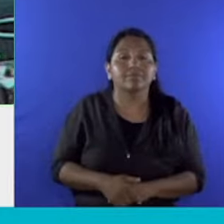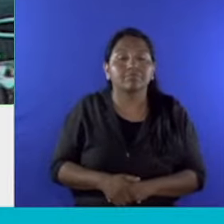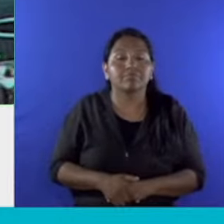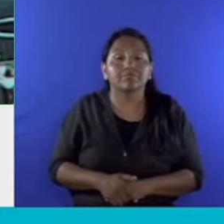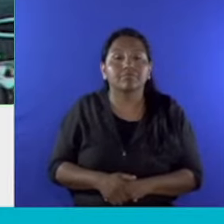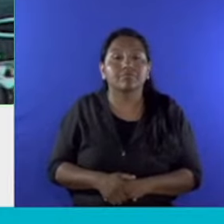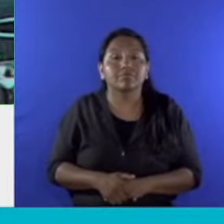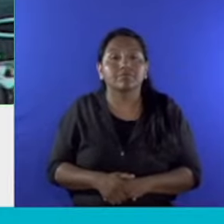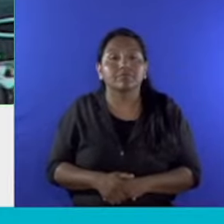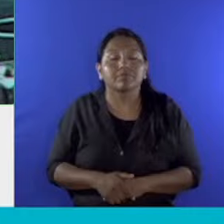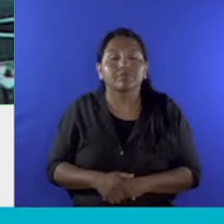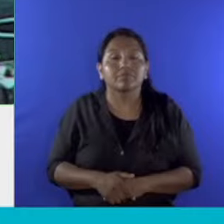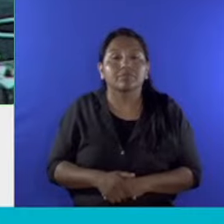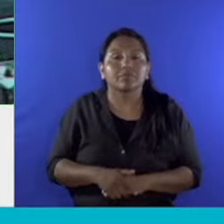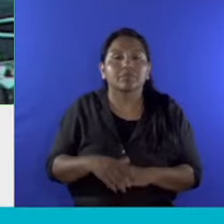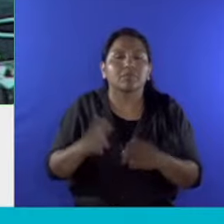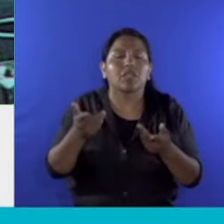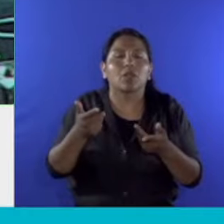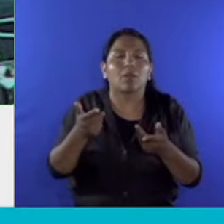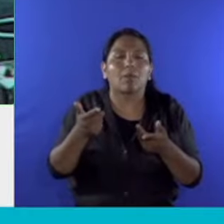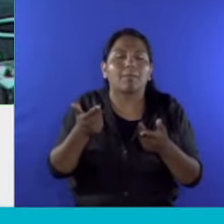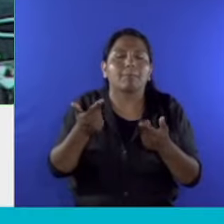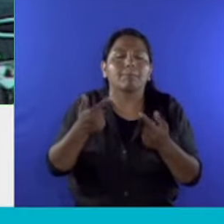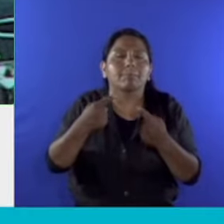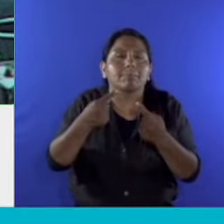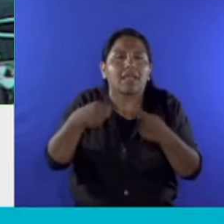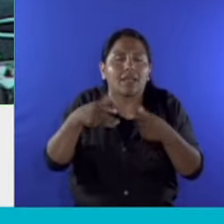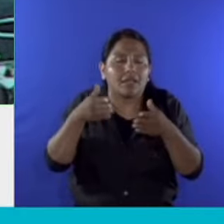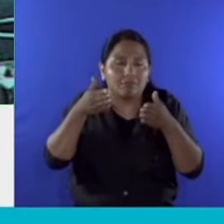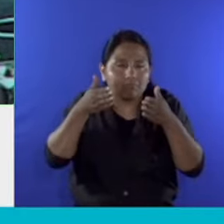Pero antes de abocarnos, para no perder más tarde la línea,